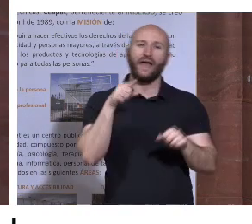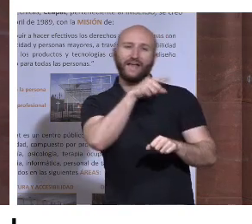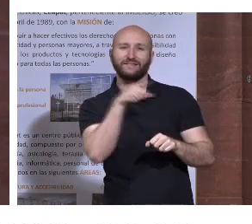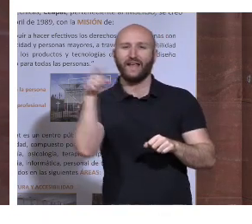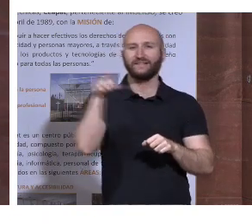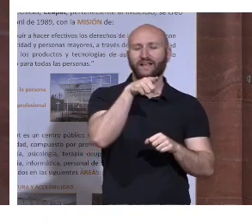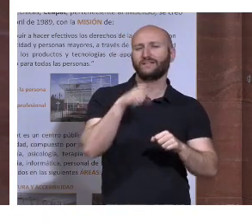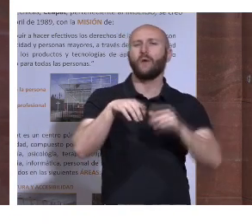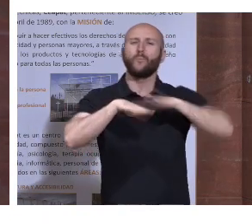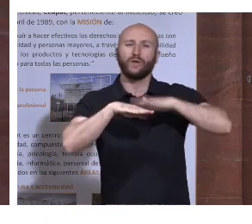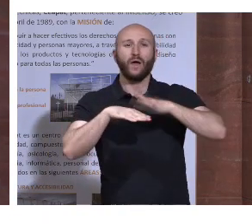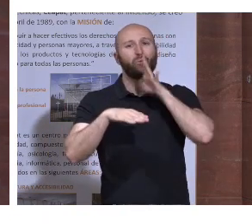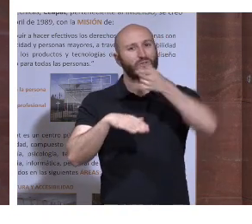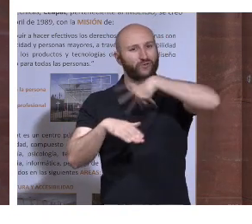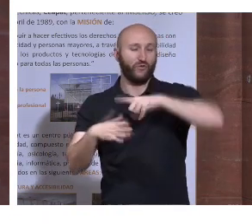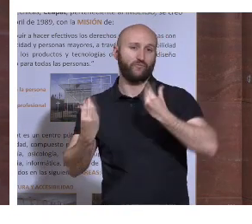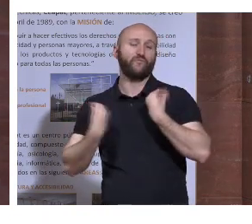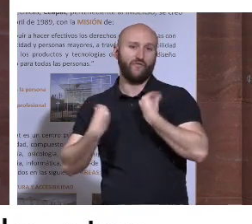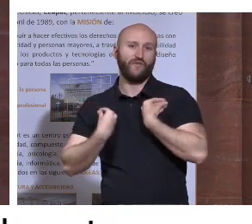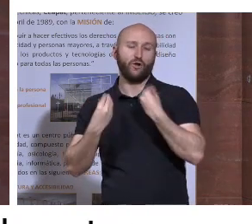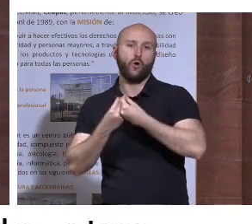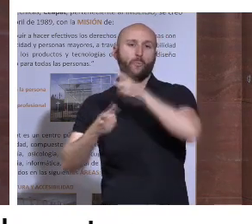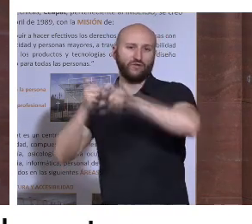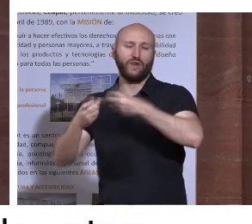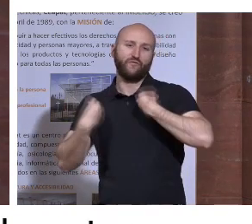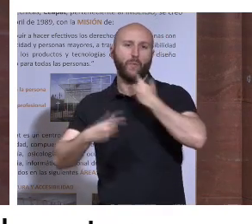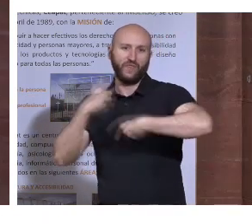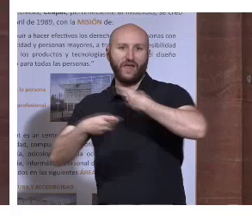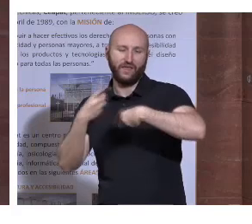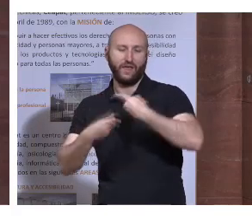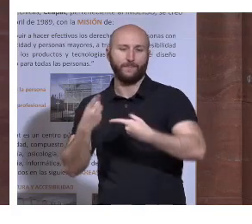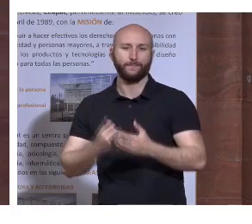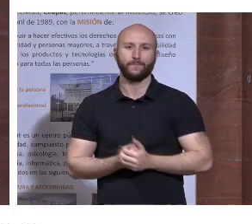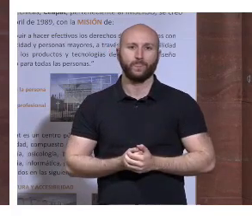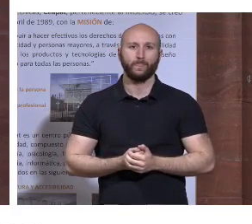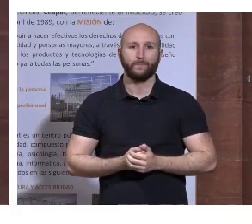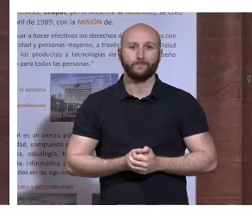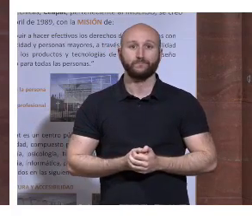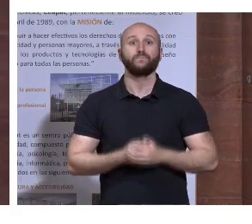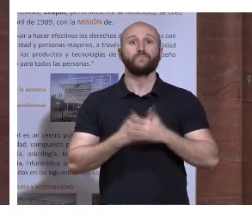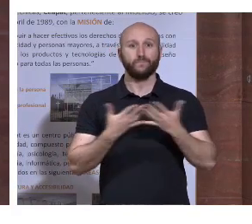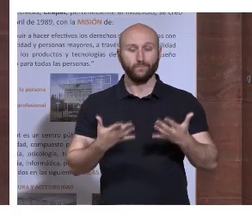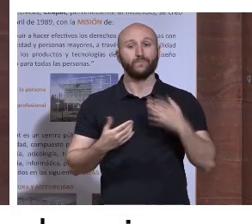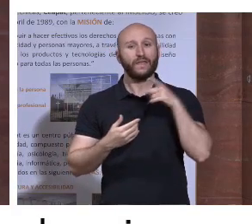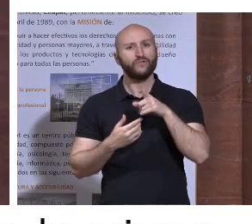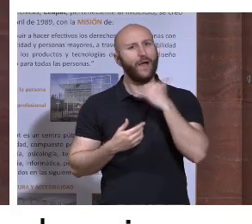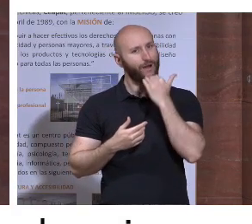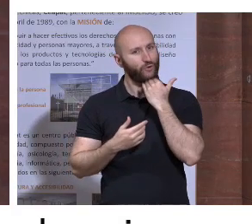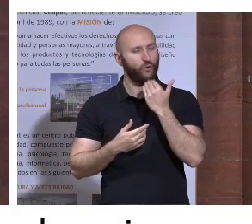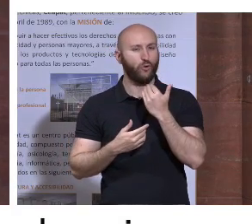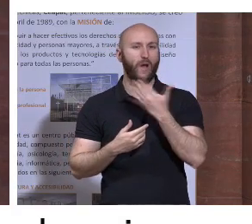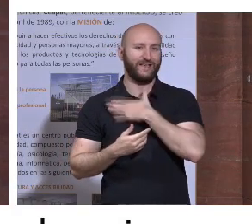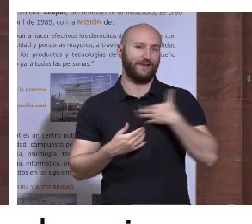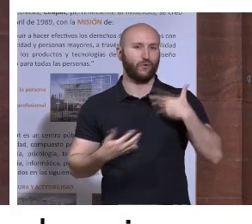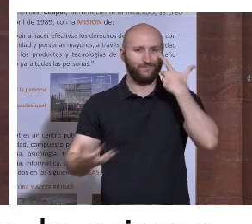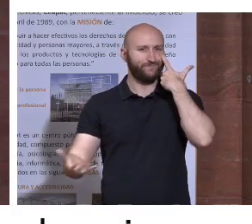esa experiencia con las personas que la viven día a día, ¿no? Y eso es lo que a mí, pues una de las cosas que me gustaría